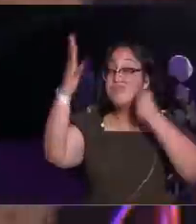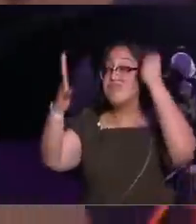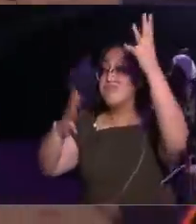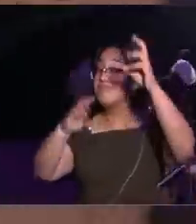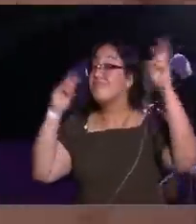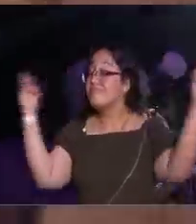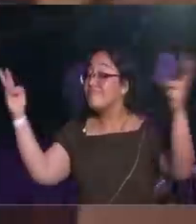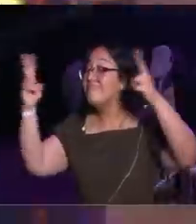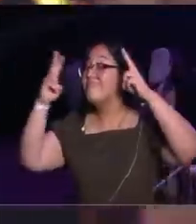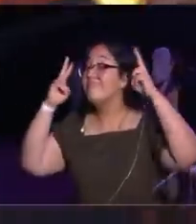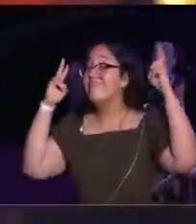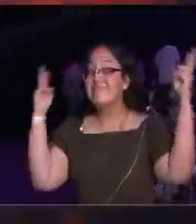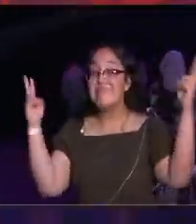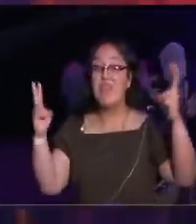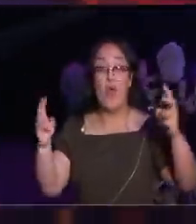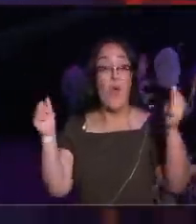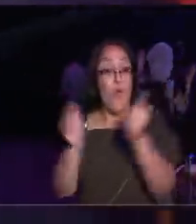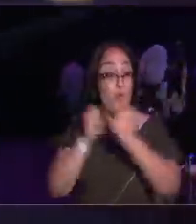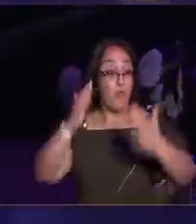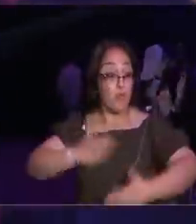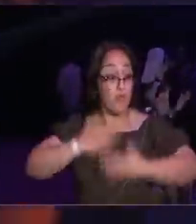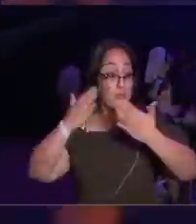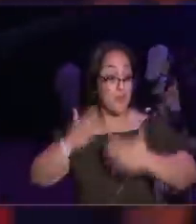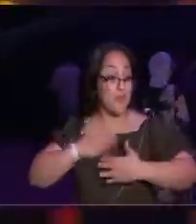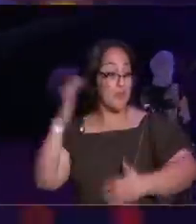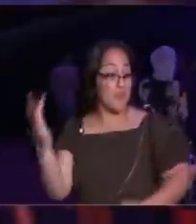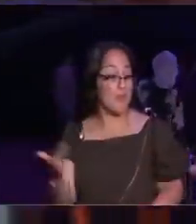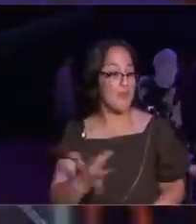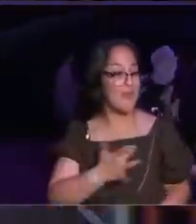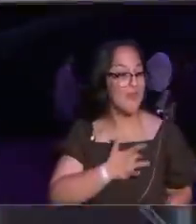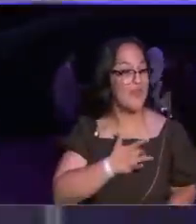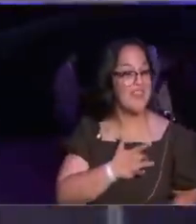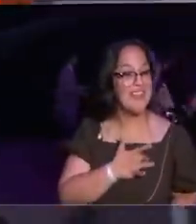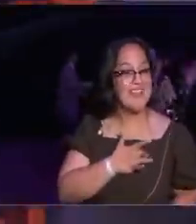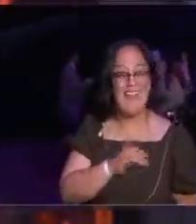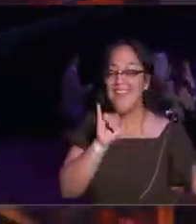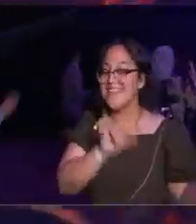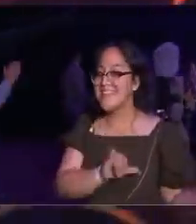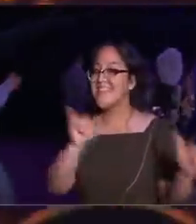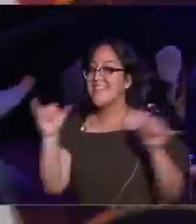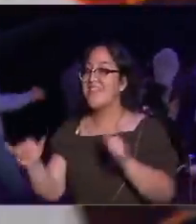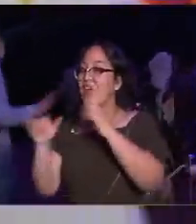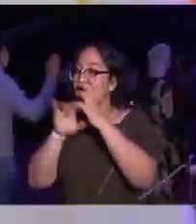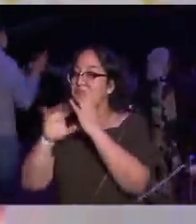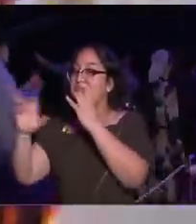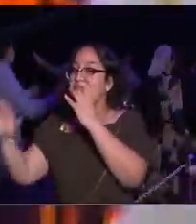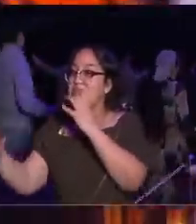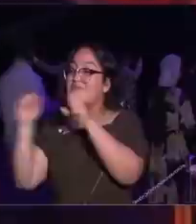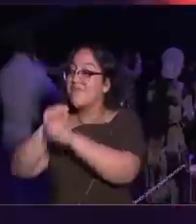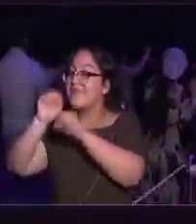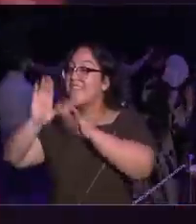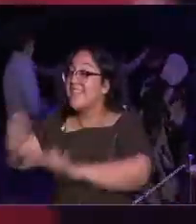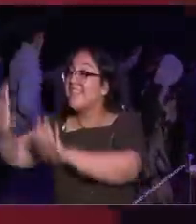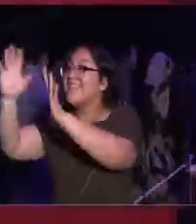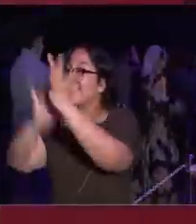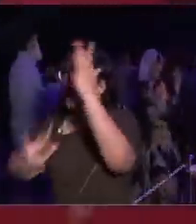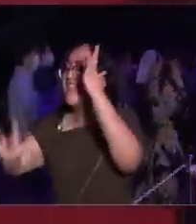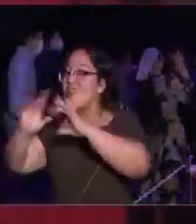Celebrando su poder con alegría en el corazón, como el que va con la flauta al monte de